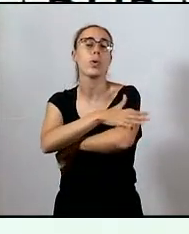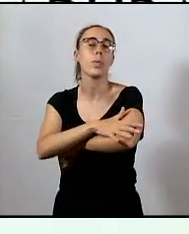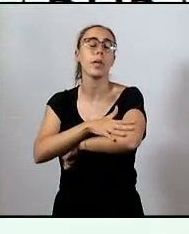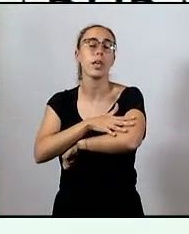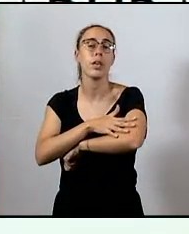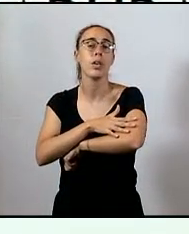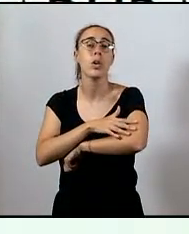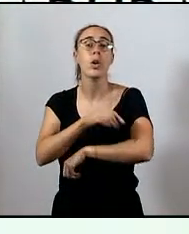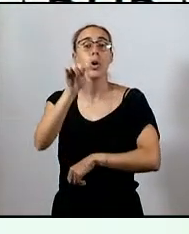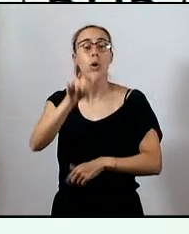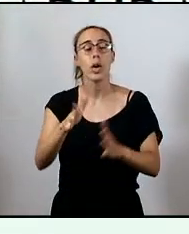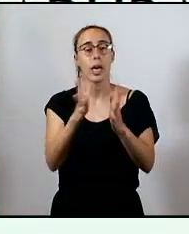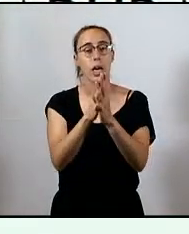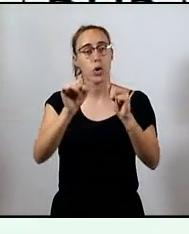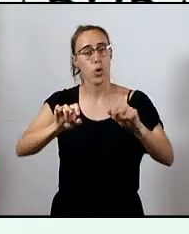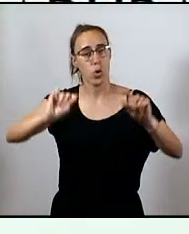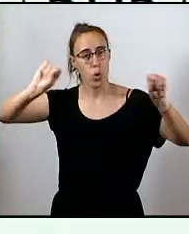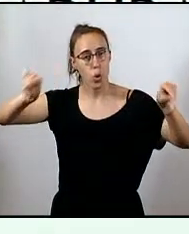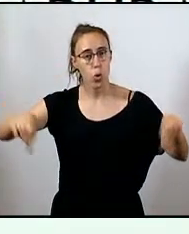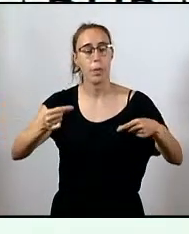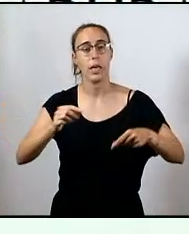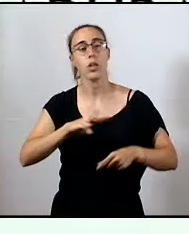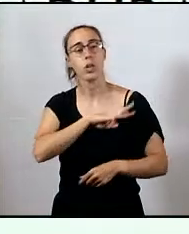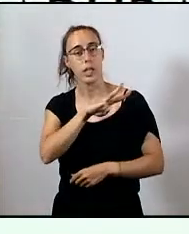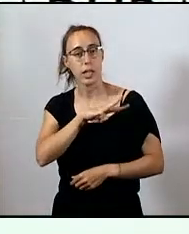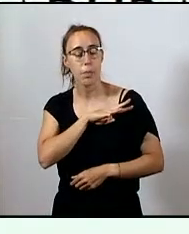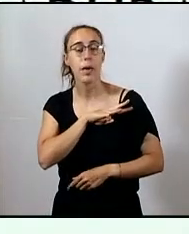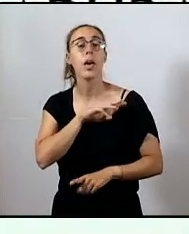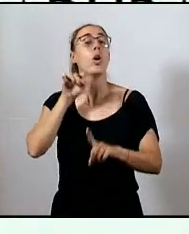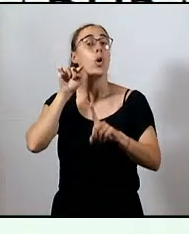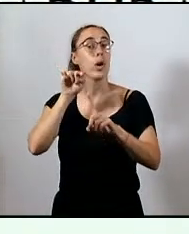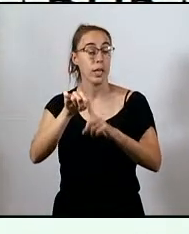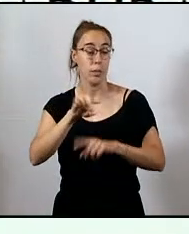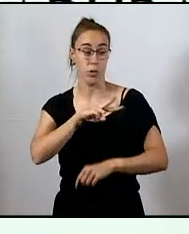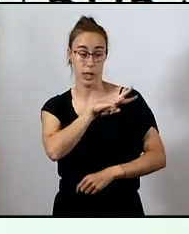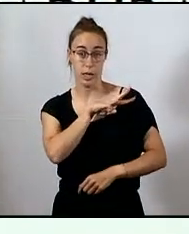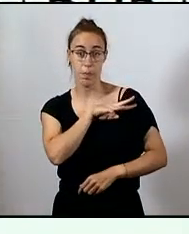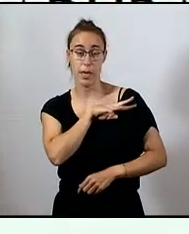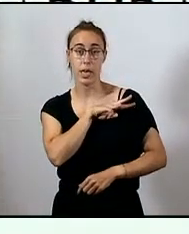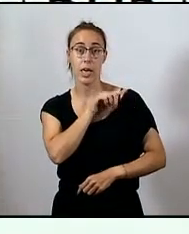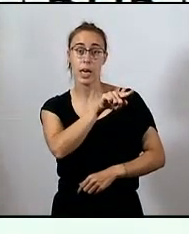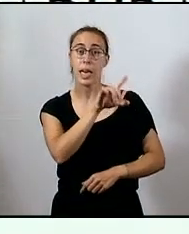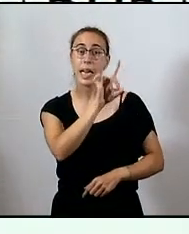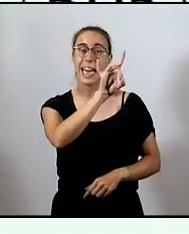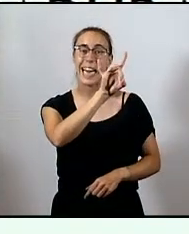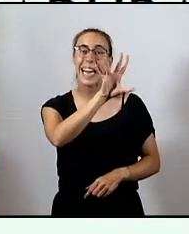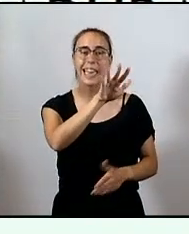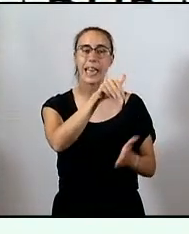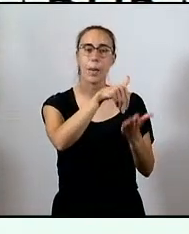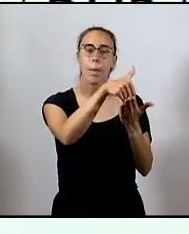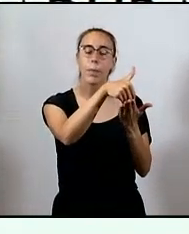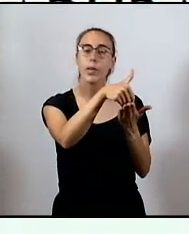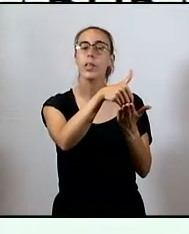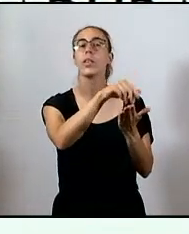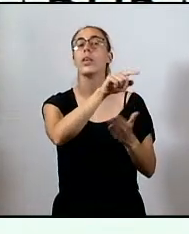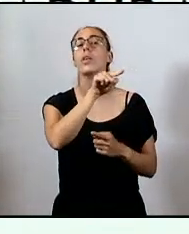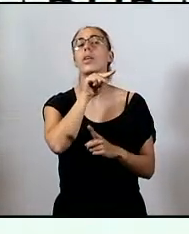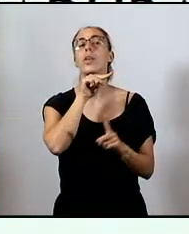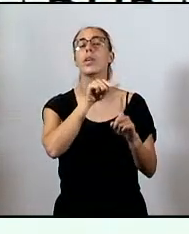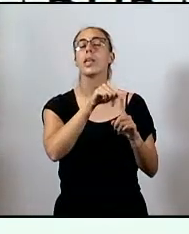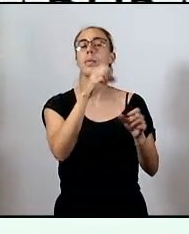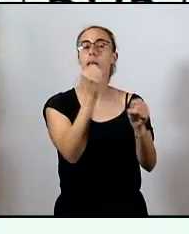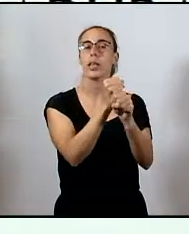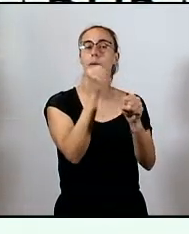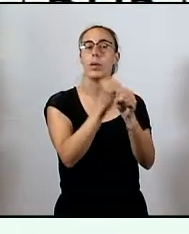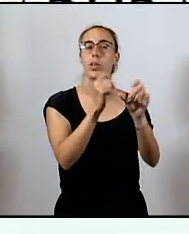al convenio con la Administración General del Estado para que el SEPE aporte 15 millones para un plan integral de empleo en